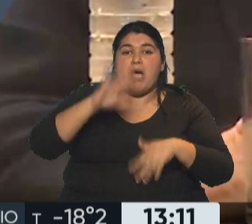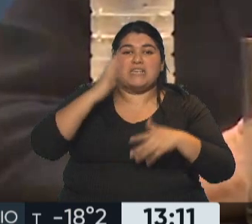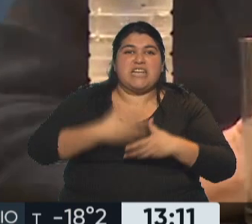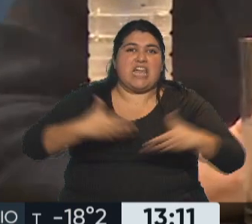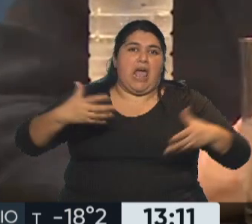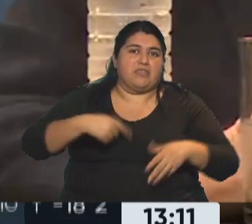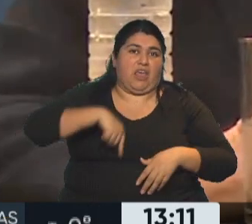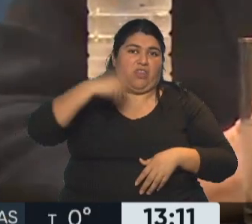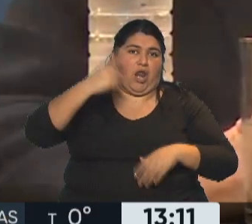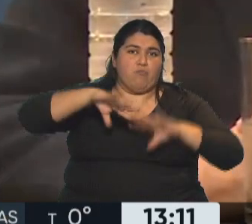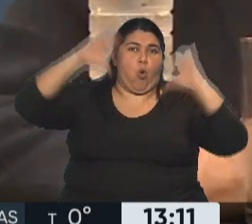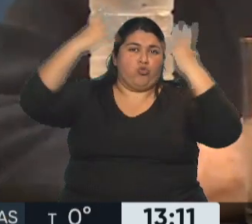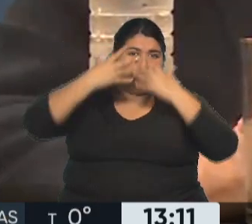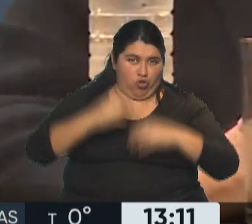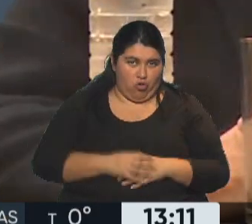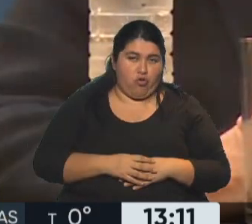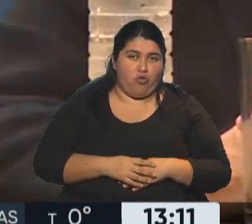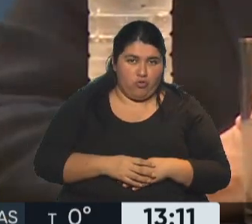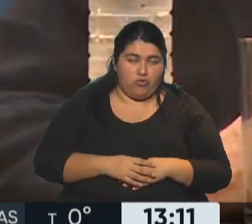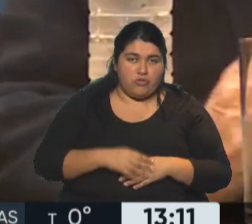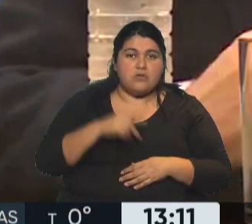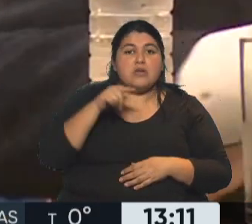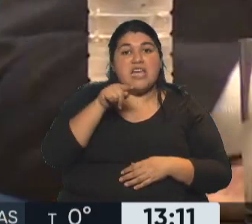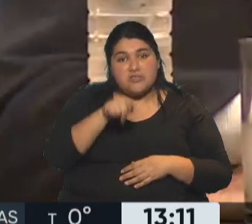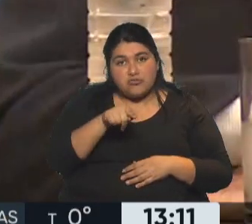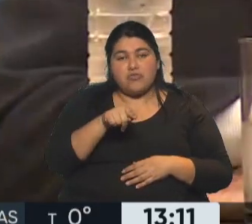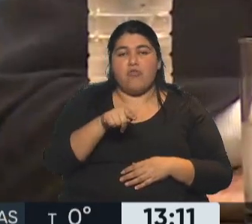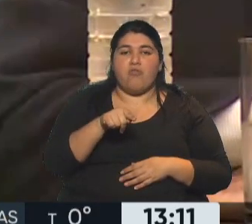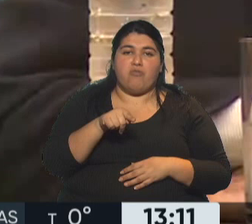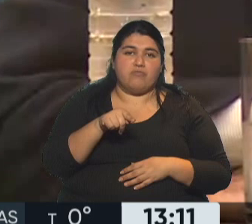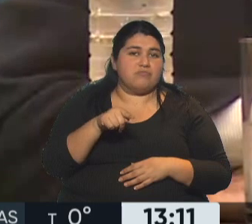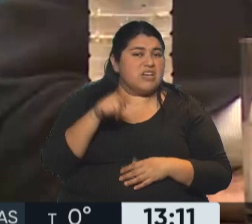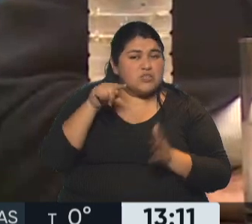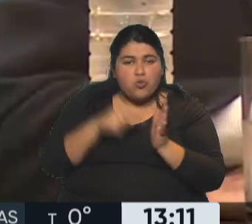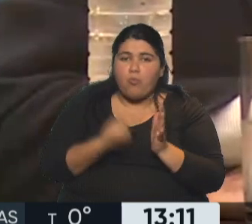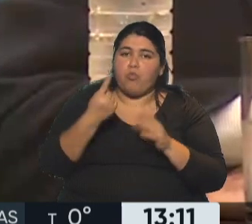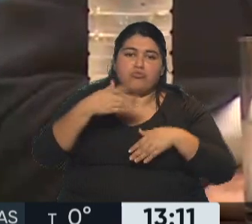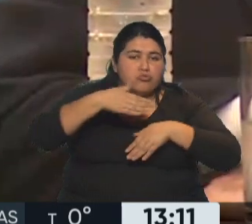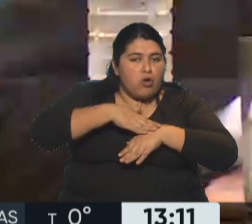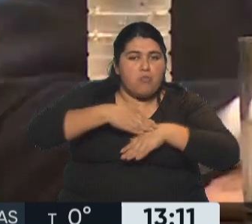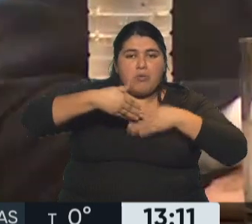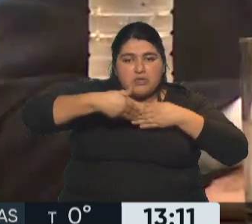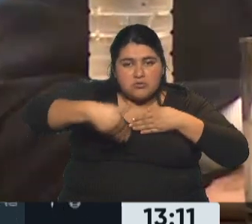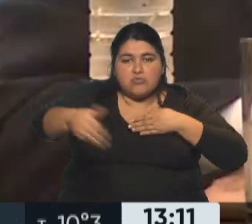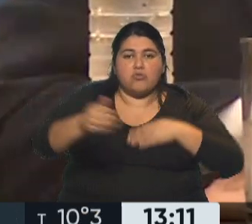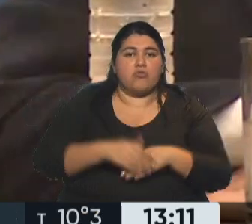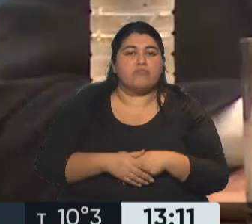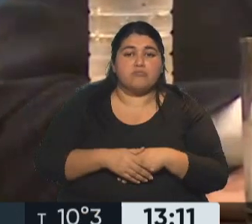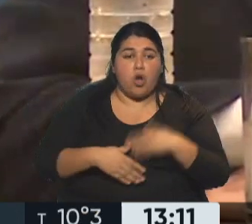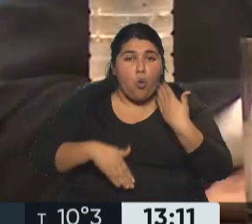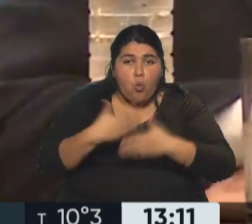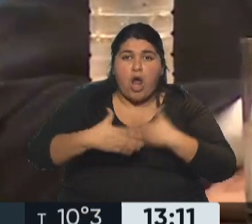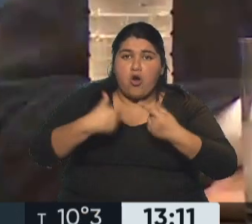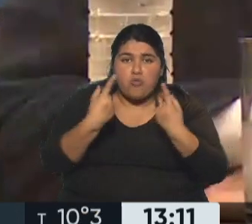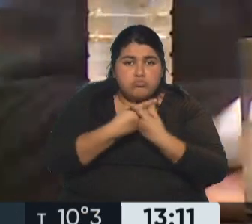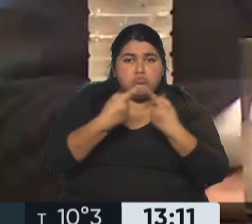también. Entonces, en base a eso, es el punto de partida, que todo lo que queda por jugar,